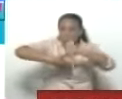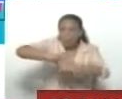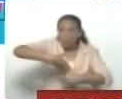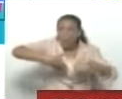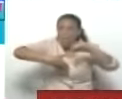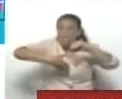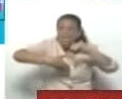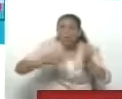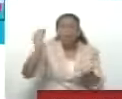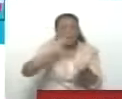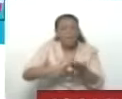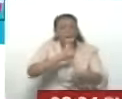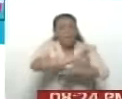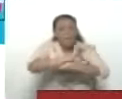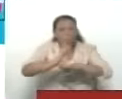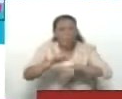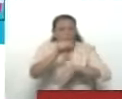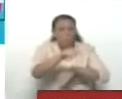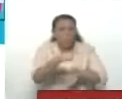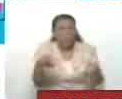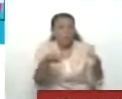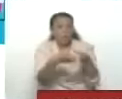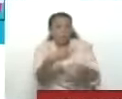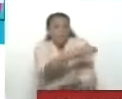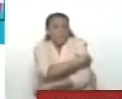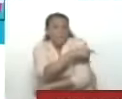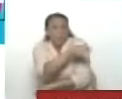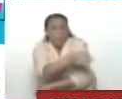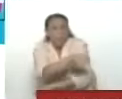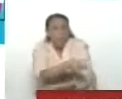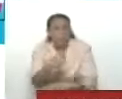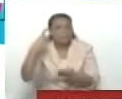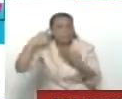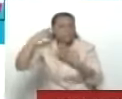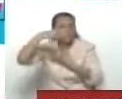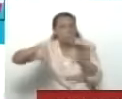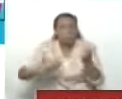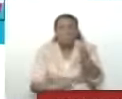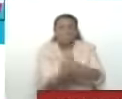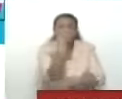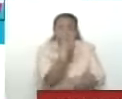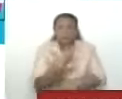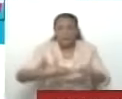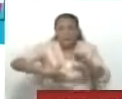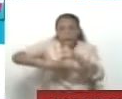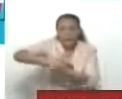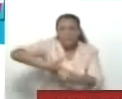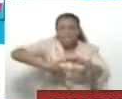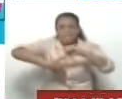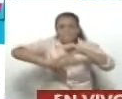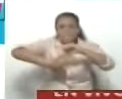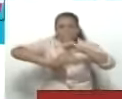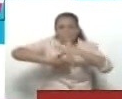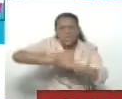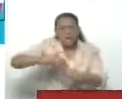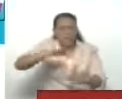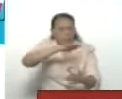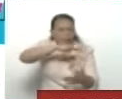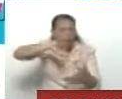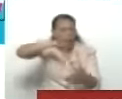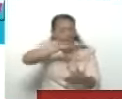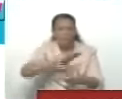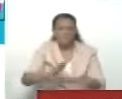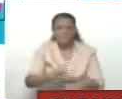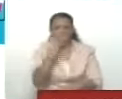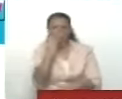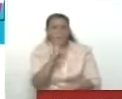señor, que es representante de los apellidos de la derecha extremista que está surgiendo en América Latina. Y que manipula,